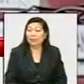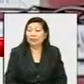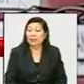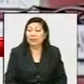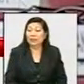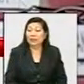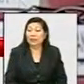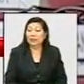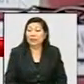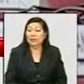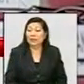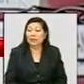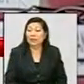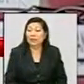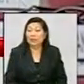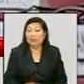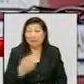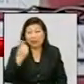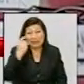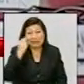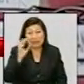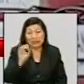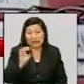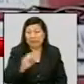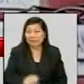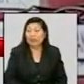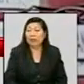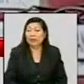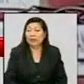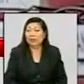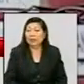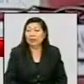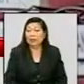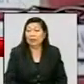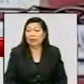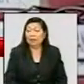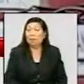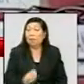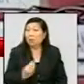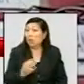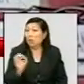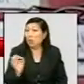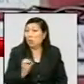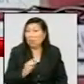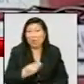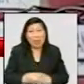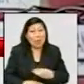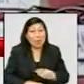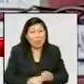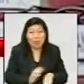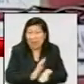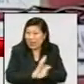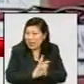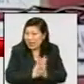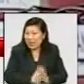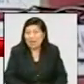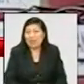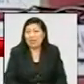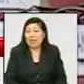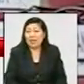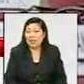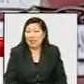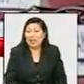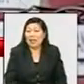mundial de infecciones estériles, porque nunca en el mundo ha sucedido. Hay